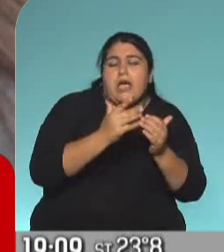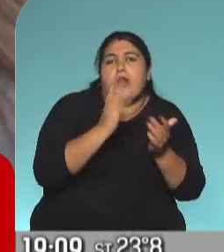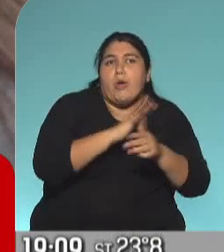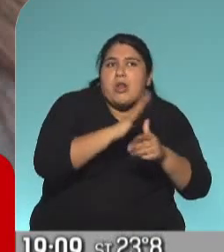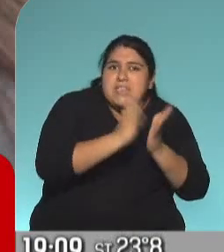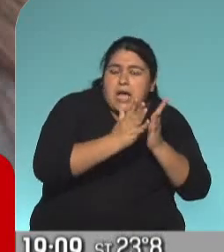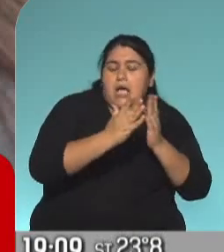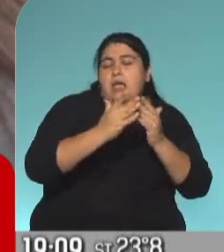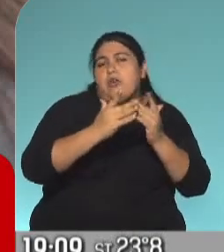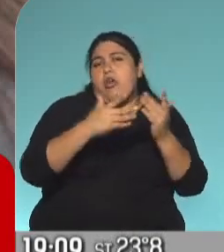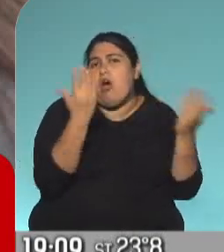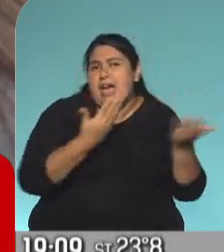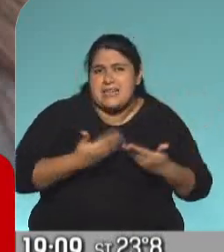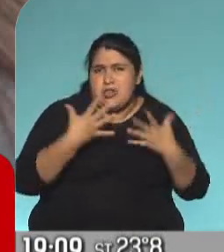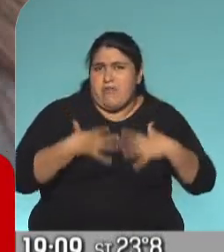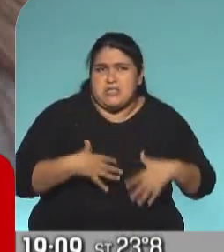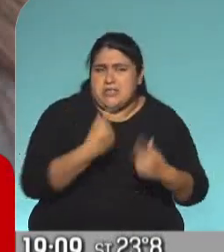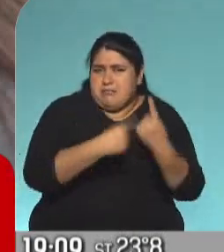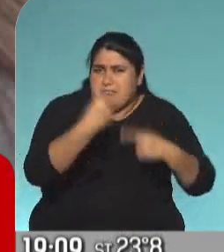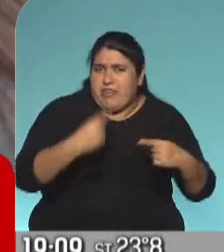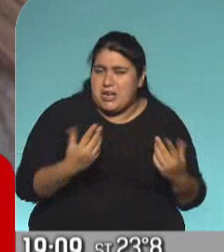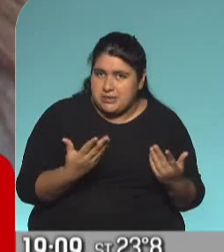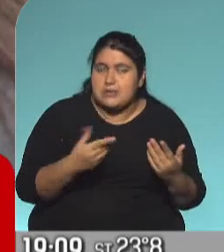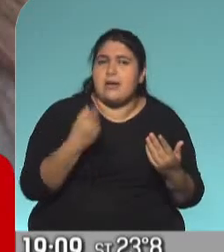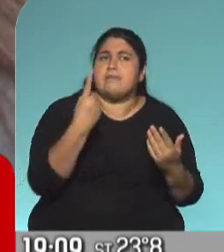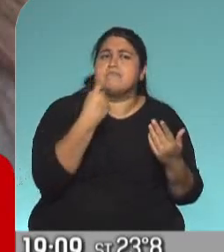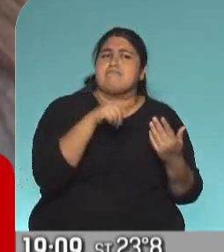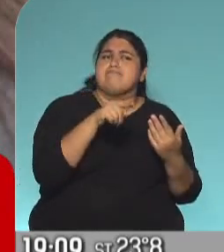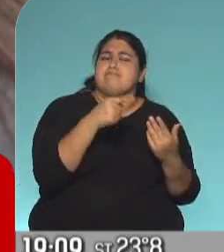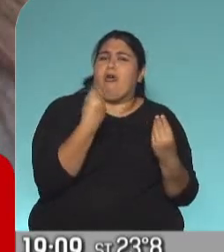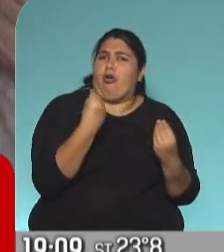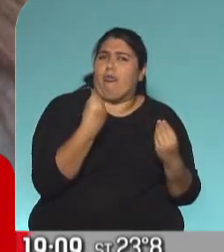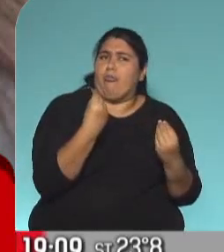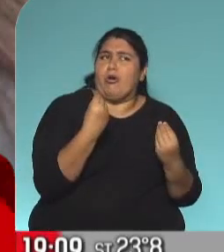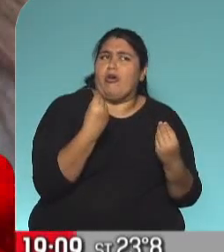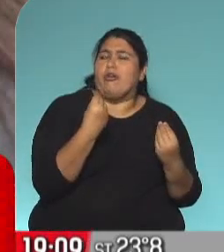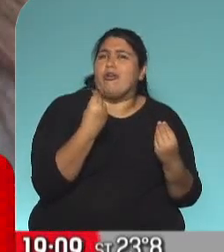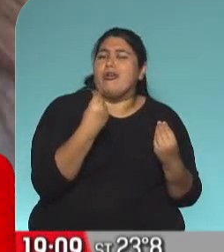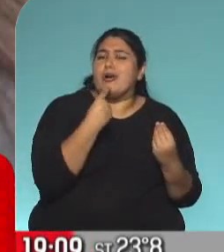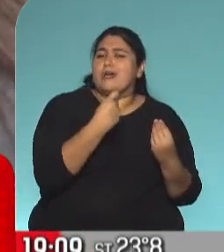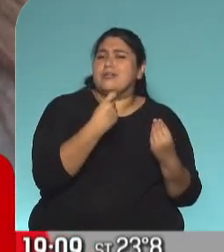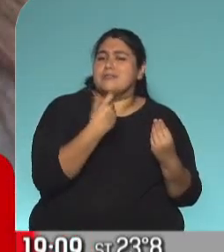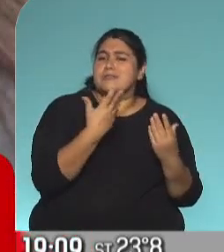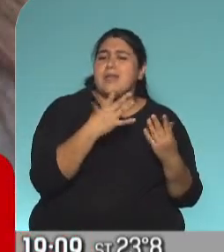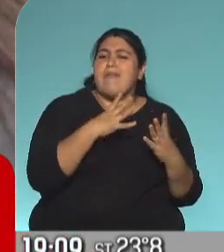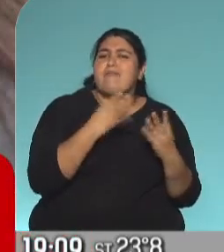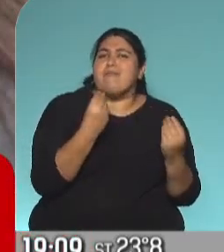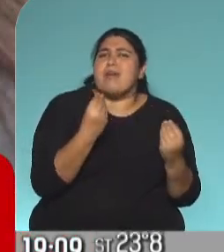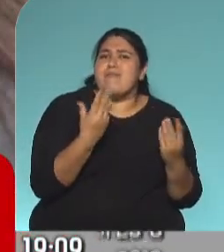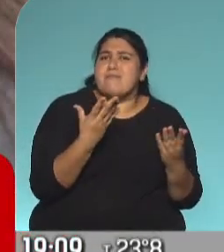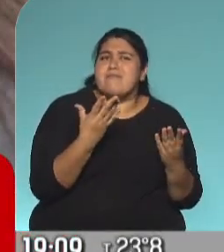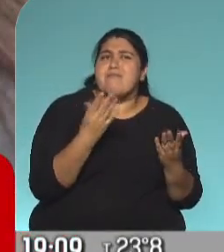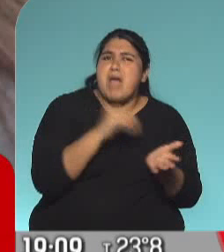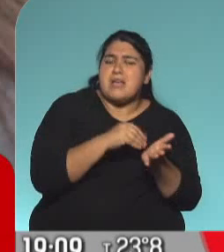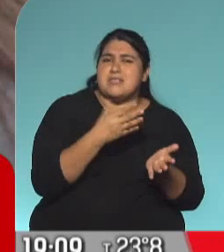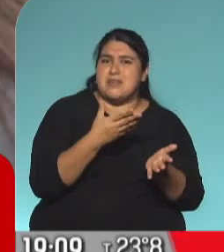físicas. Entonces, lo que por ahí cuesta un poco entender es cómo, por eso te comentaba la carpeta psiquiátrica